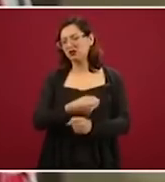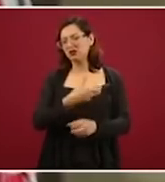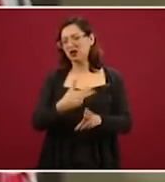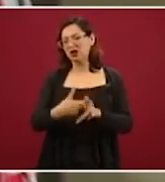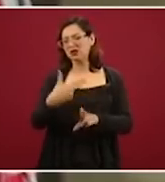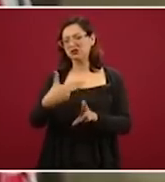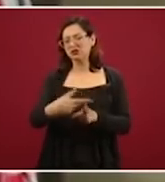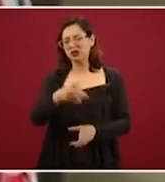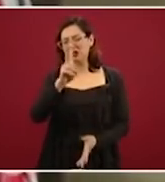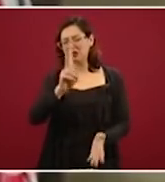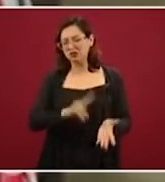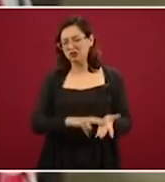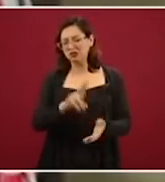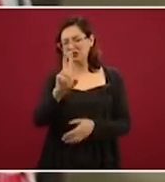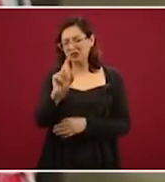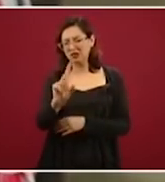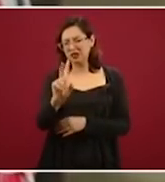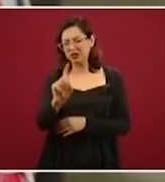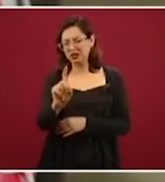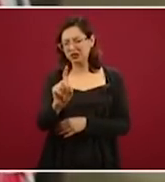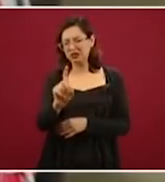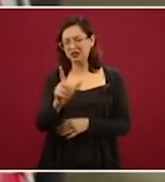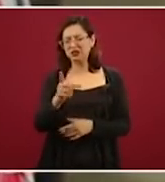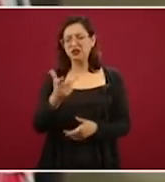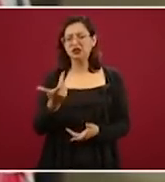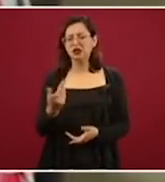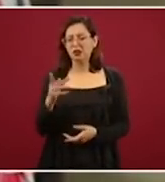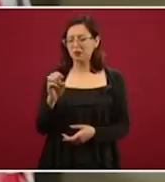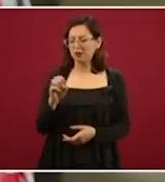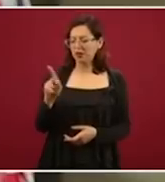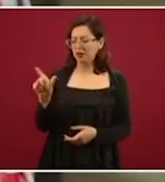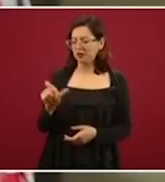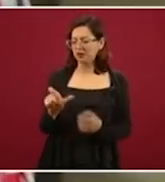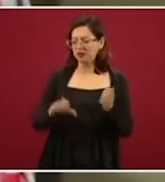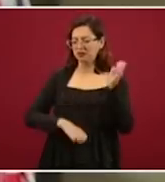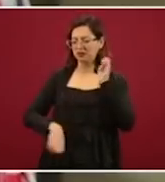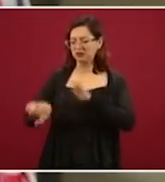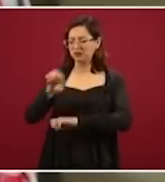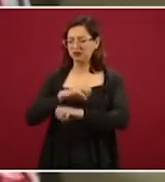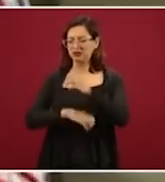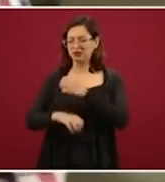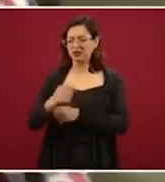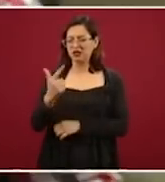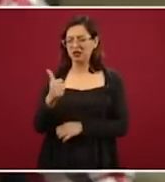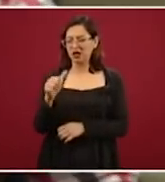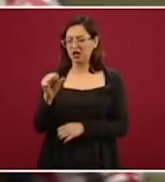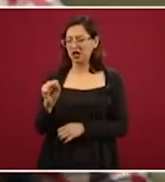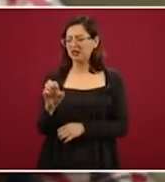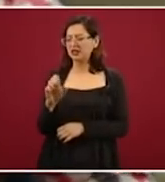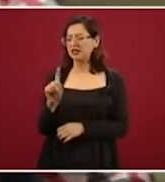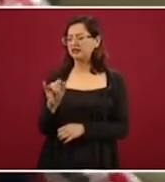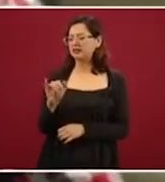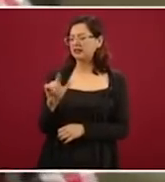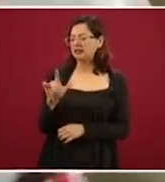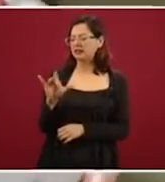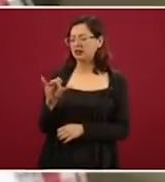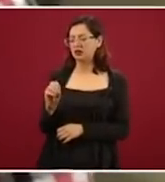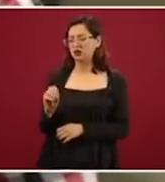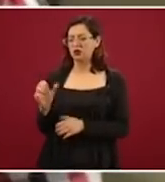Las empresas de Pemex se quedan sin gas etilo para producir,